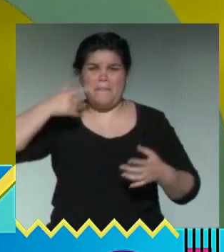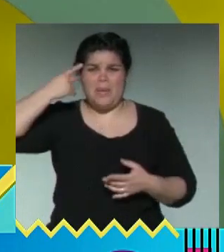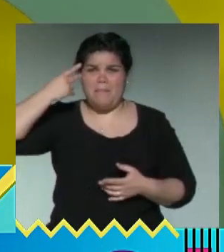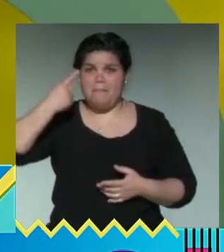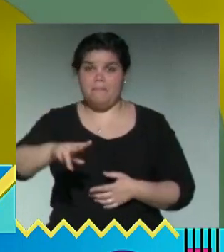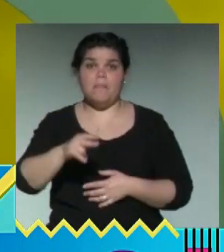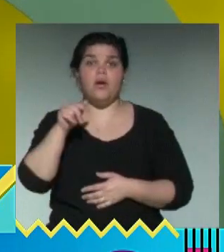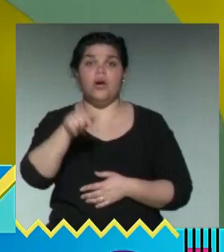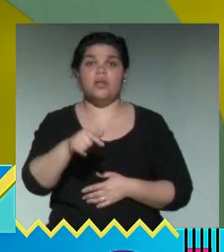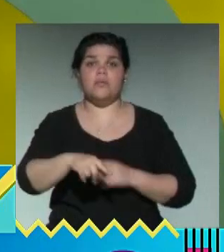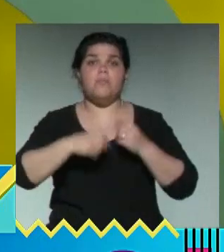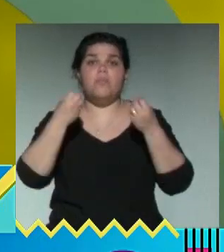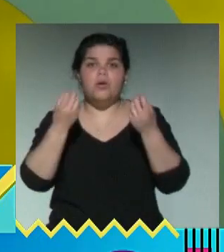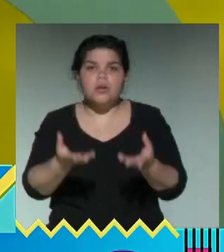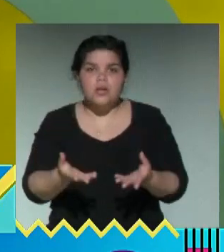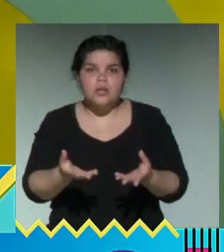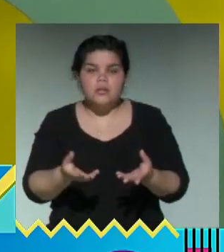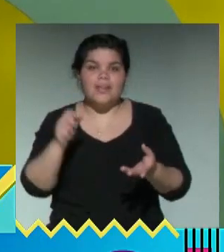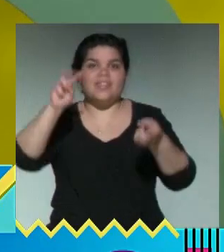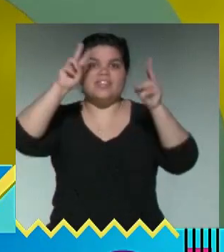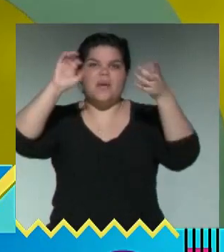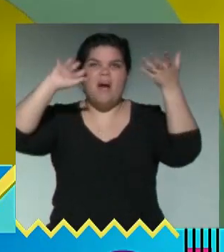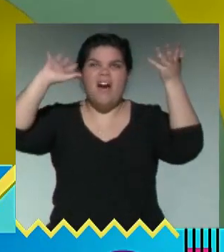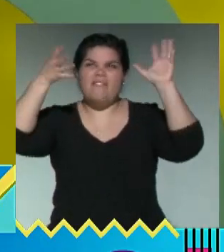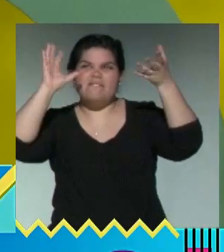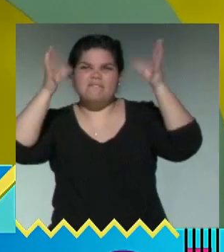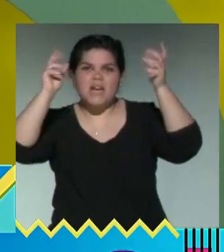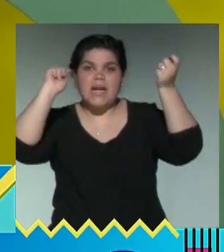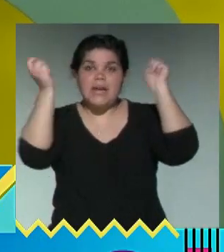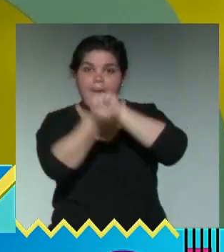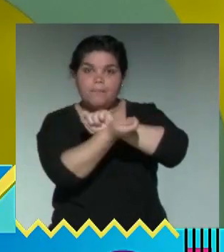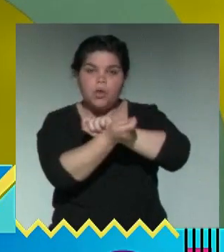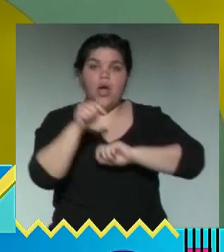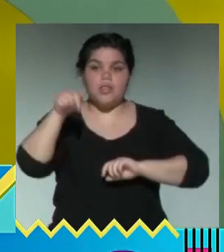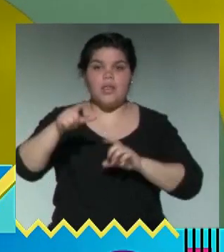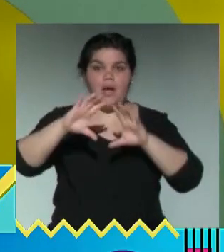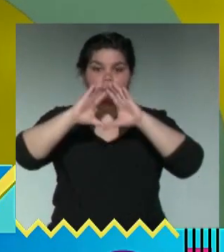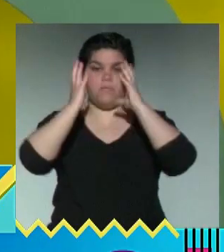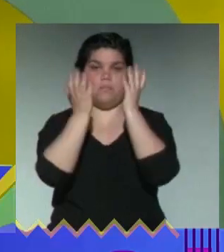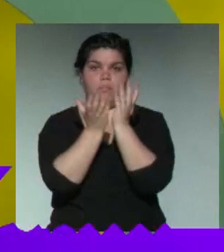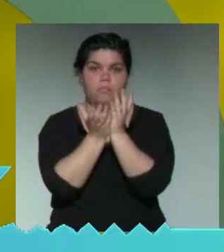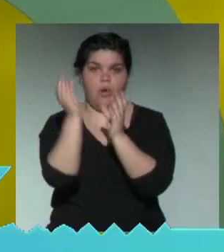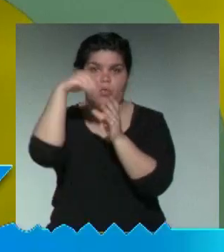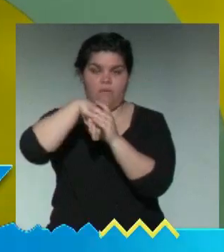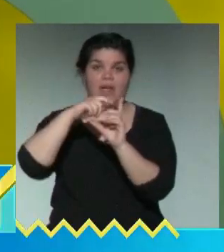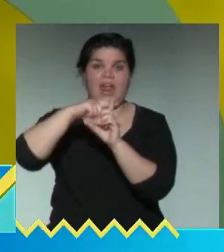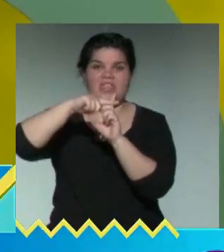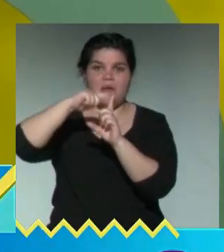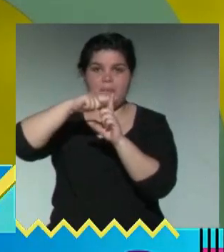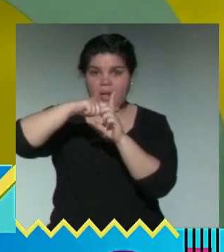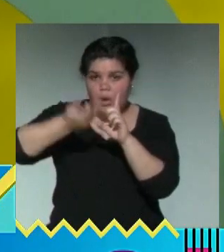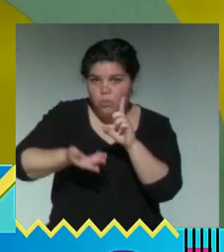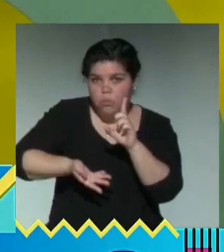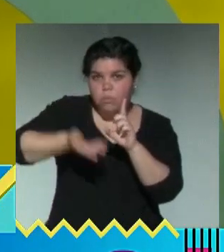fundamentalmente por el cambio climático. El cambio climático, cuando hablamos esto de elevación de la temperatura de la atmósfera, quiere decir que la atmósfera tiene mucha más